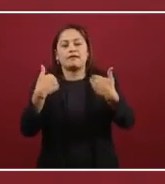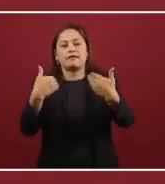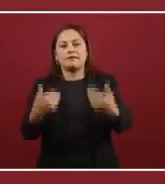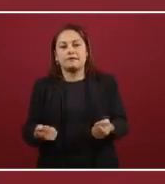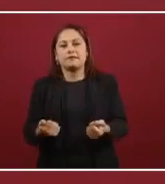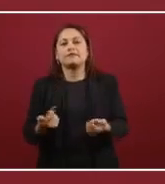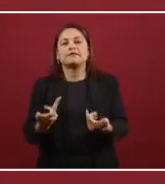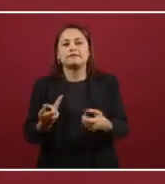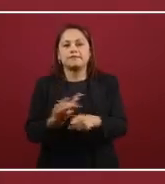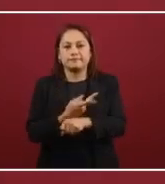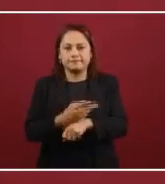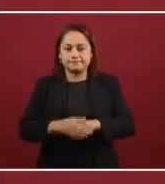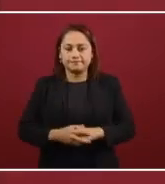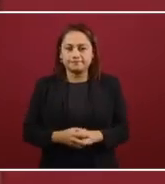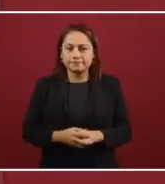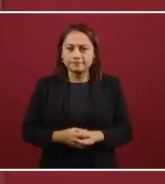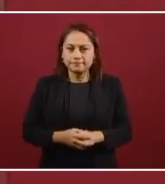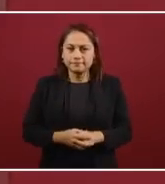se está